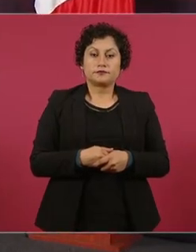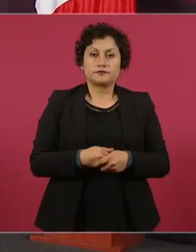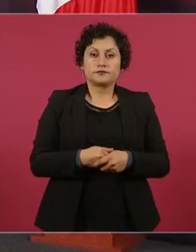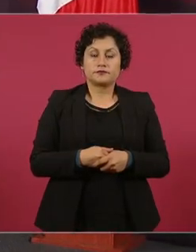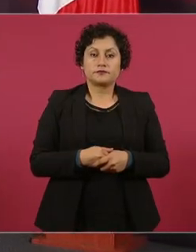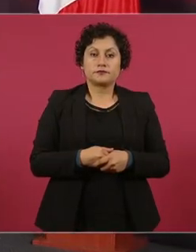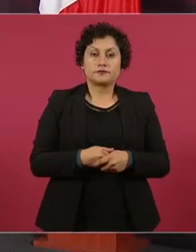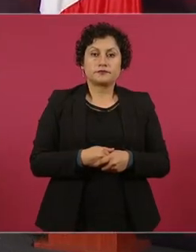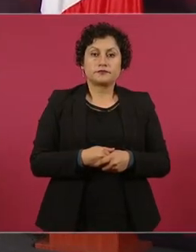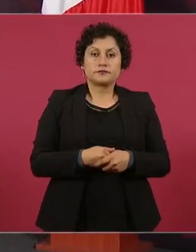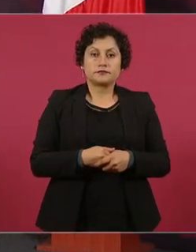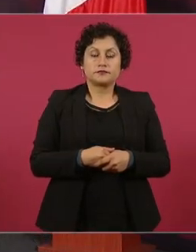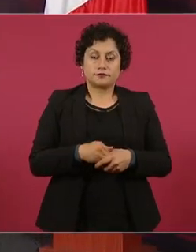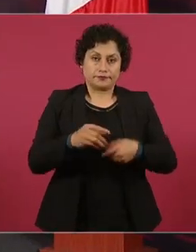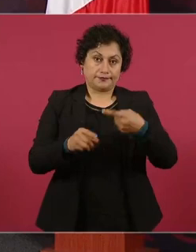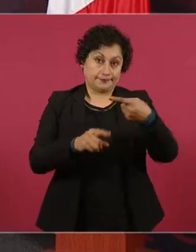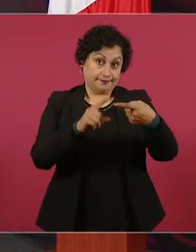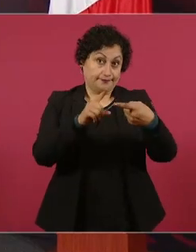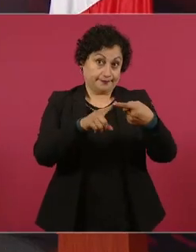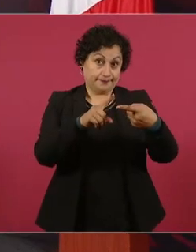se nombren